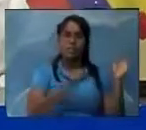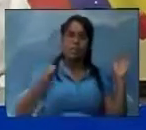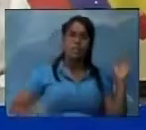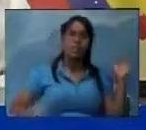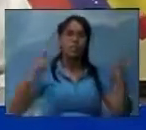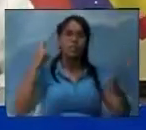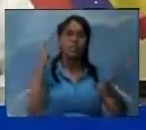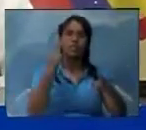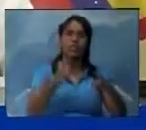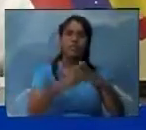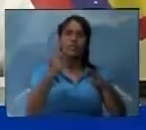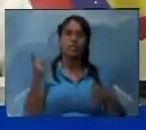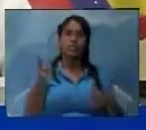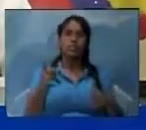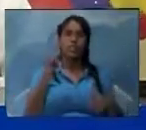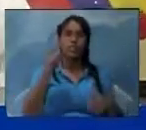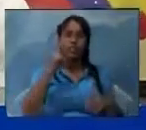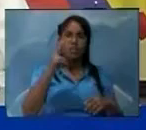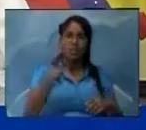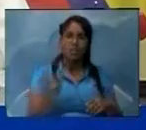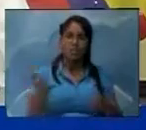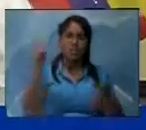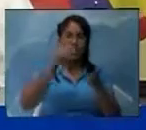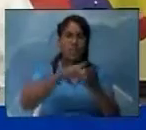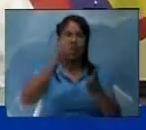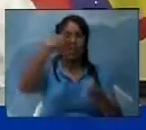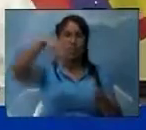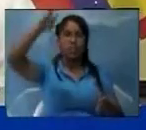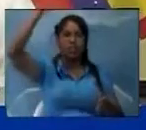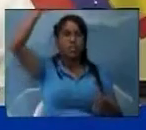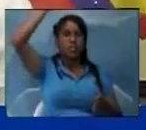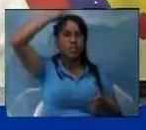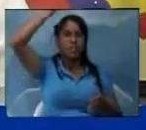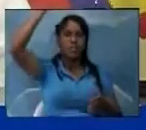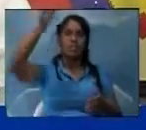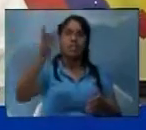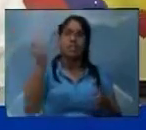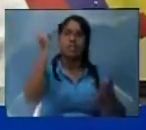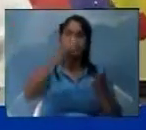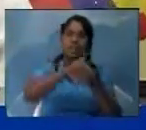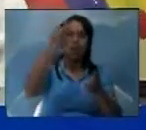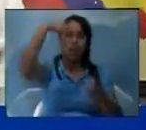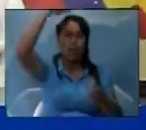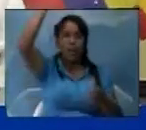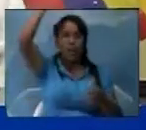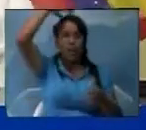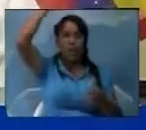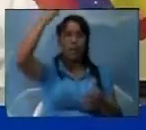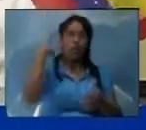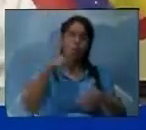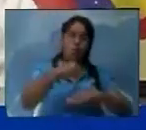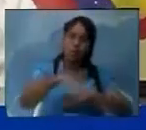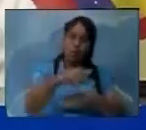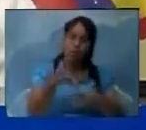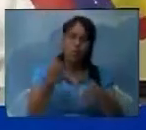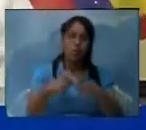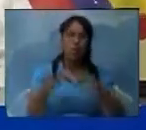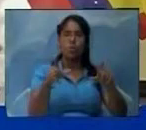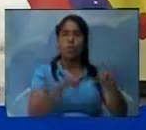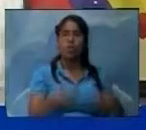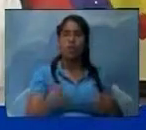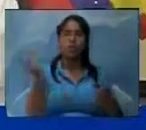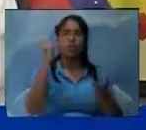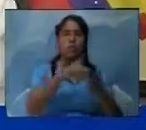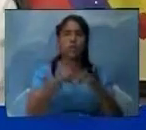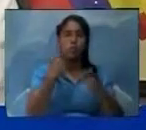lo reprenda. Amén. Mire cómo le llegaron al rey, mire cómo le llegaron al rey. Le llegaron al rey por el lado flaco, le